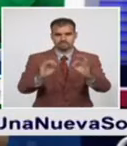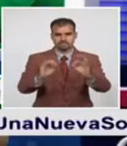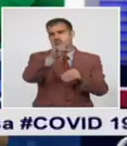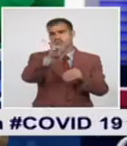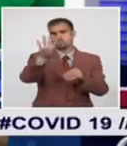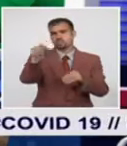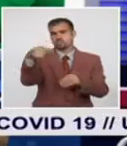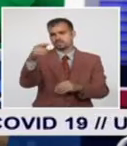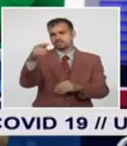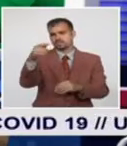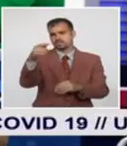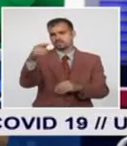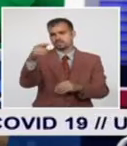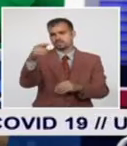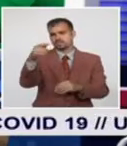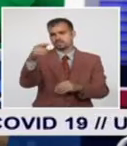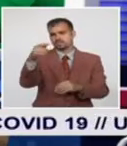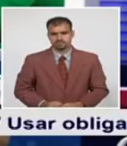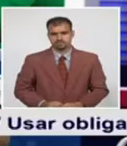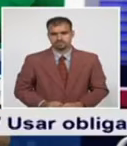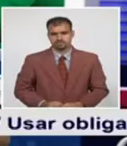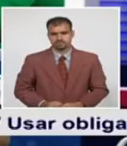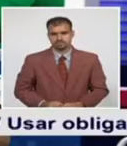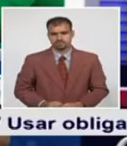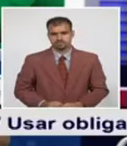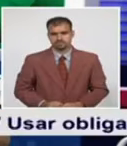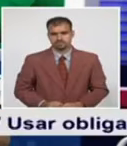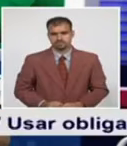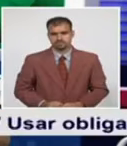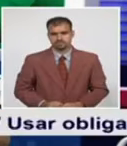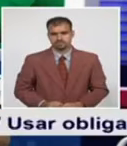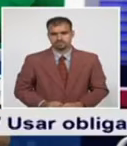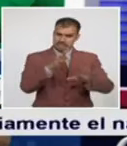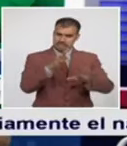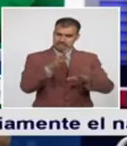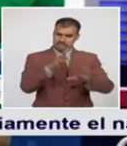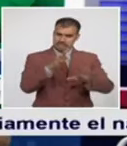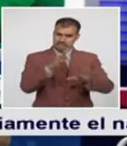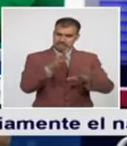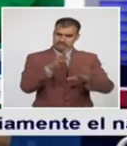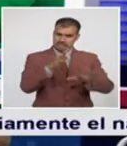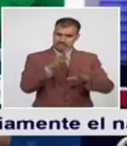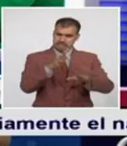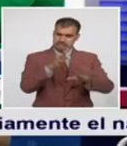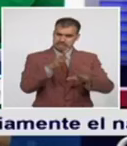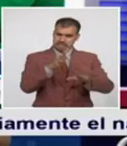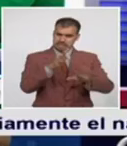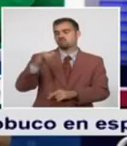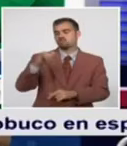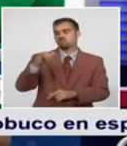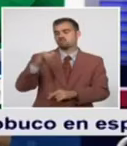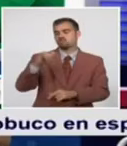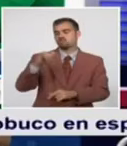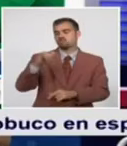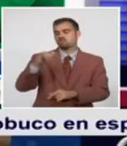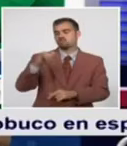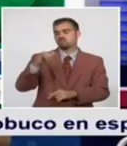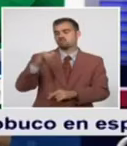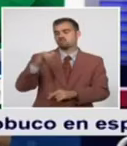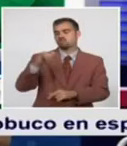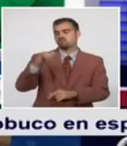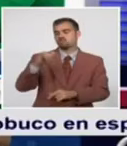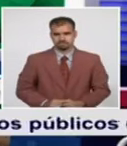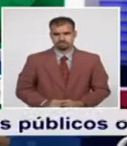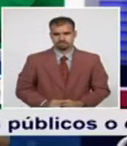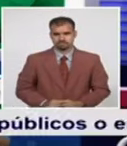Como dije, 21 pacientes de los diagnosticados ayer con fuentes de infección en el extranjero, el 2,3%. Desde que comenzó